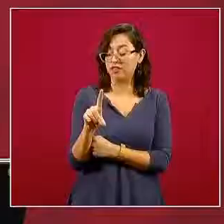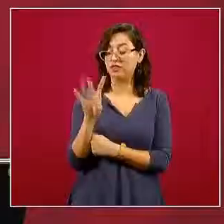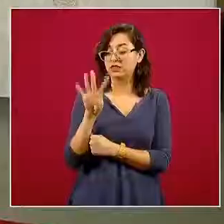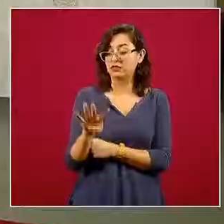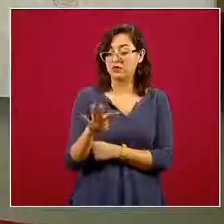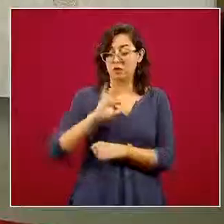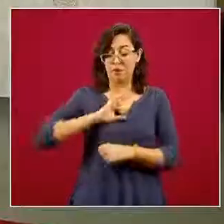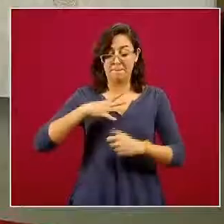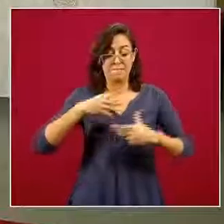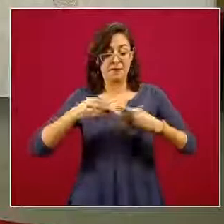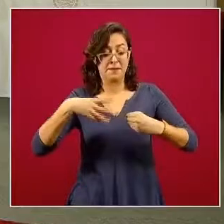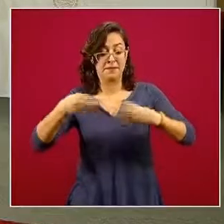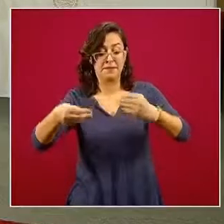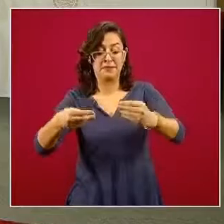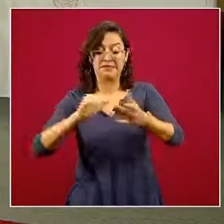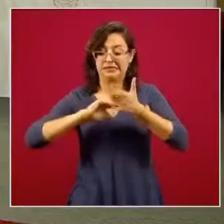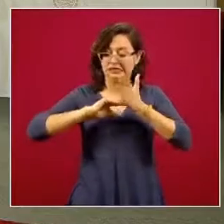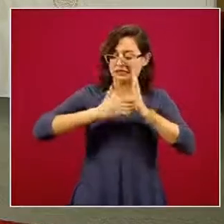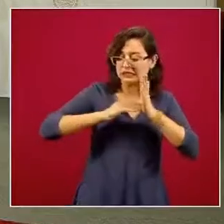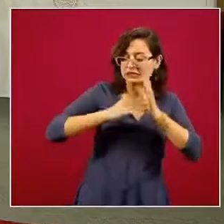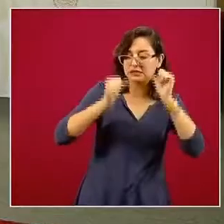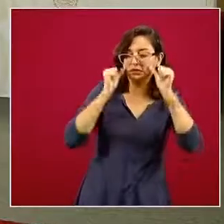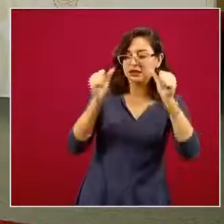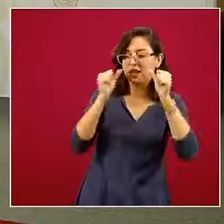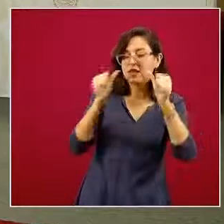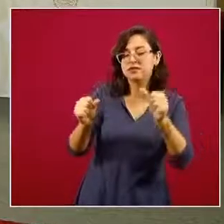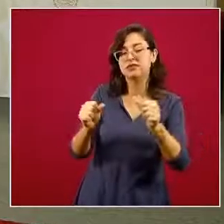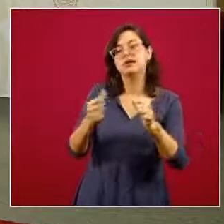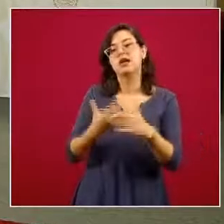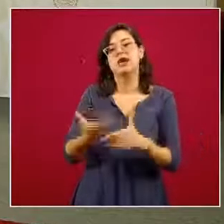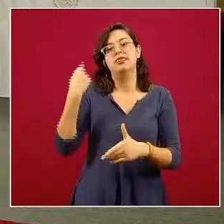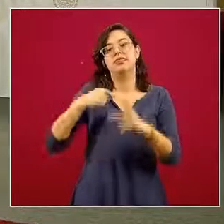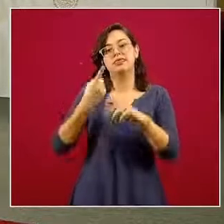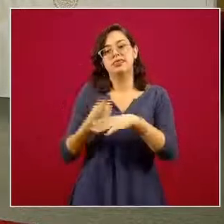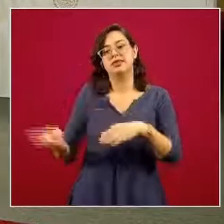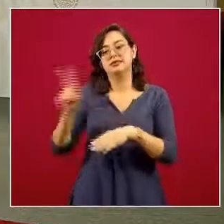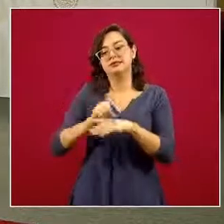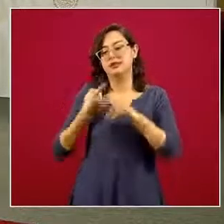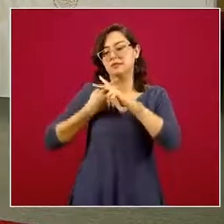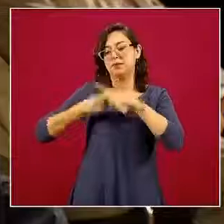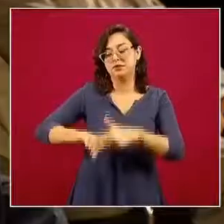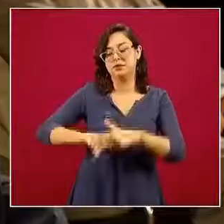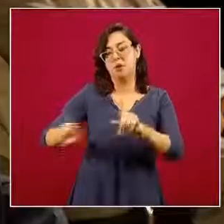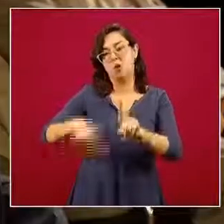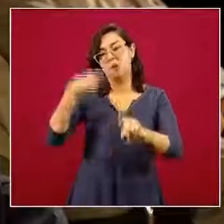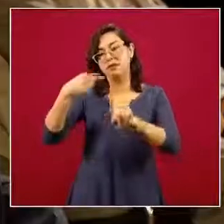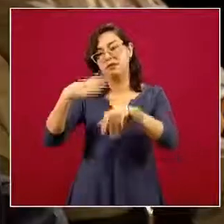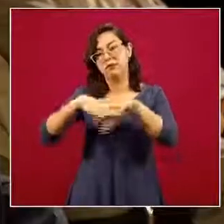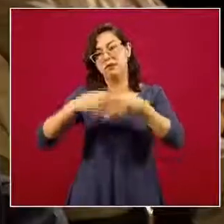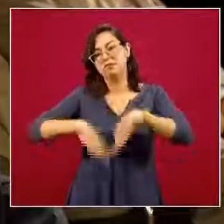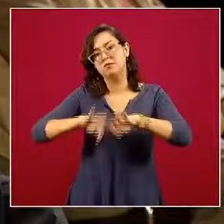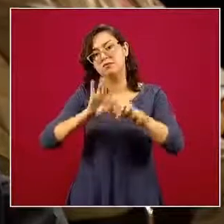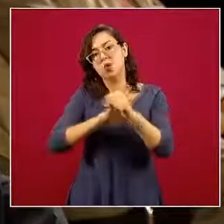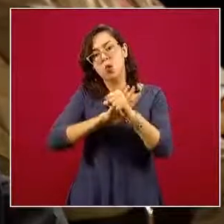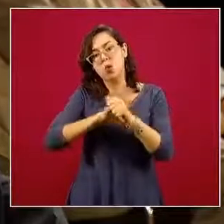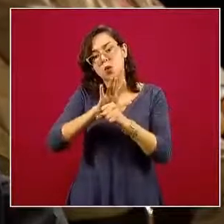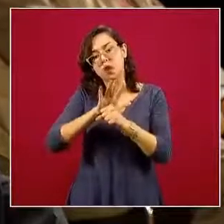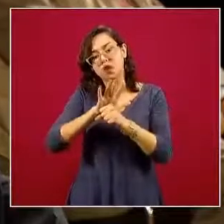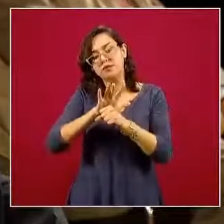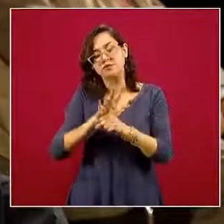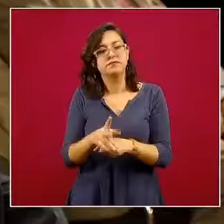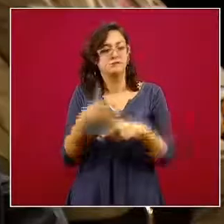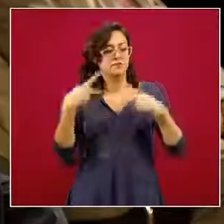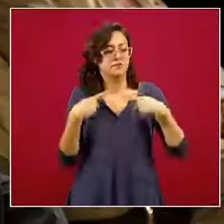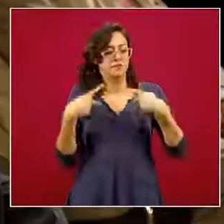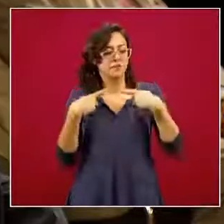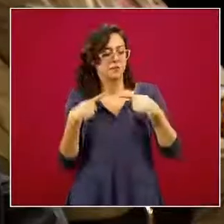México tuvo muy claro desde el inicio, y lo sigue teniendo, que uno de los objetivos fundamentales es que las personas